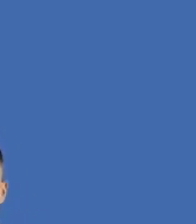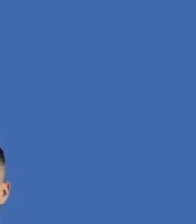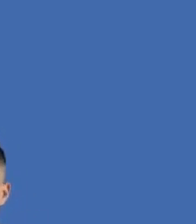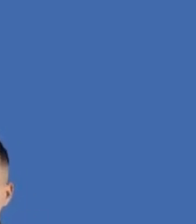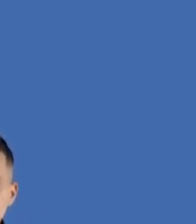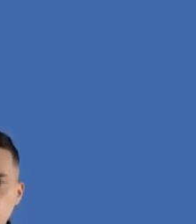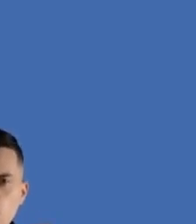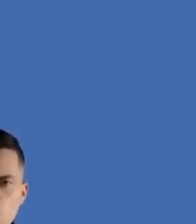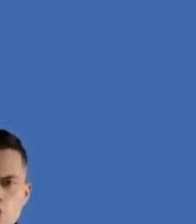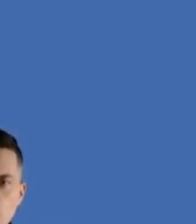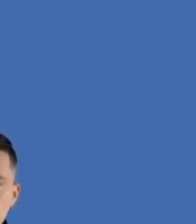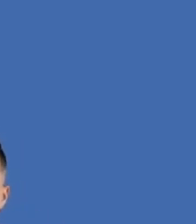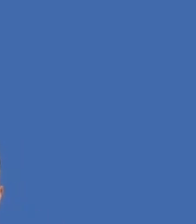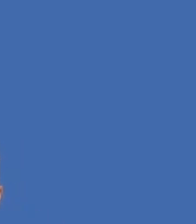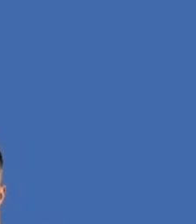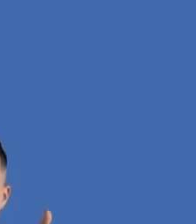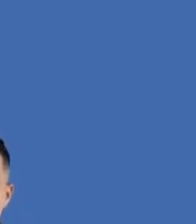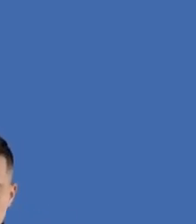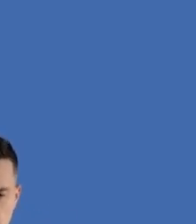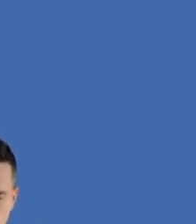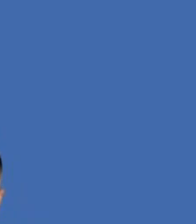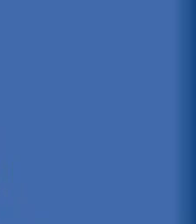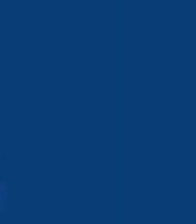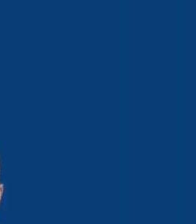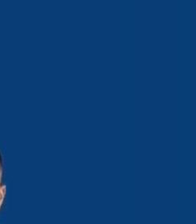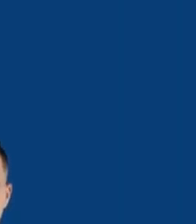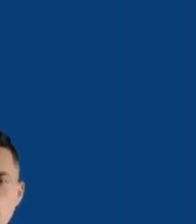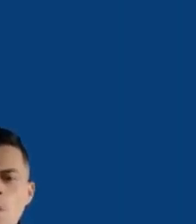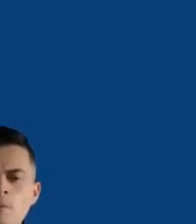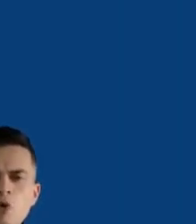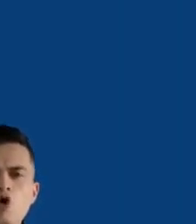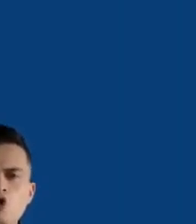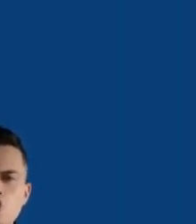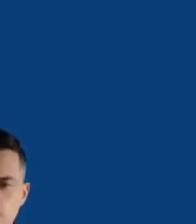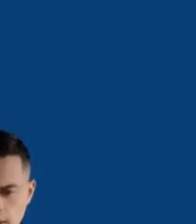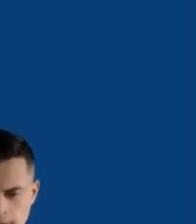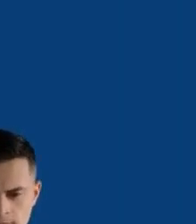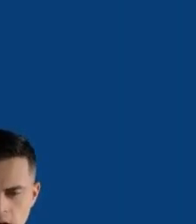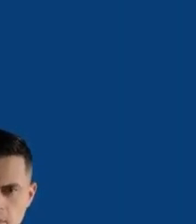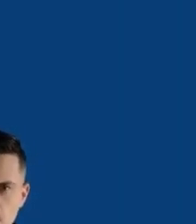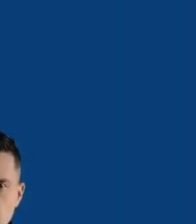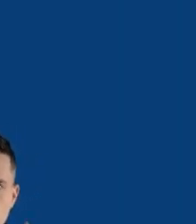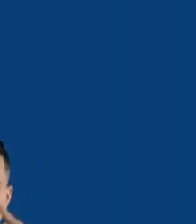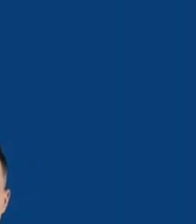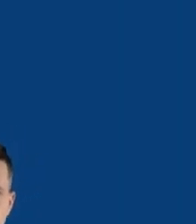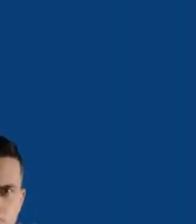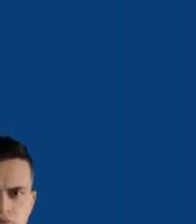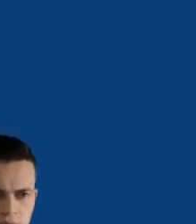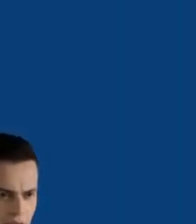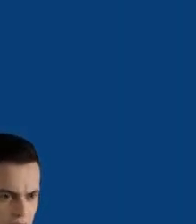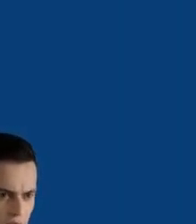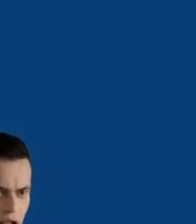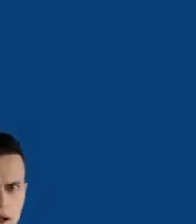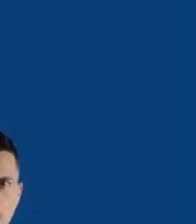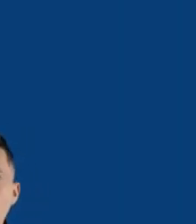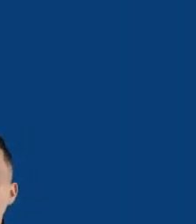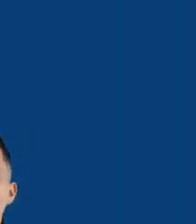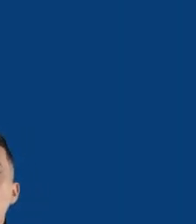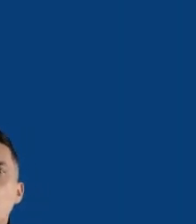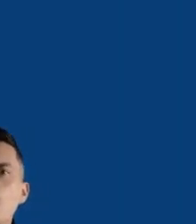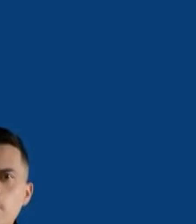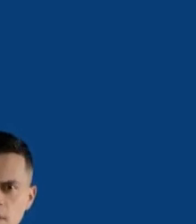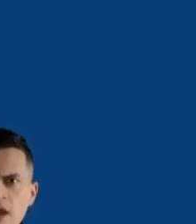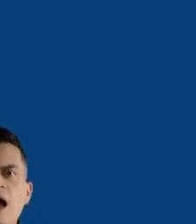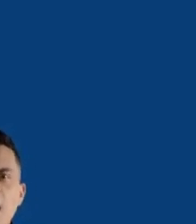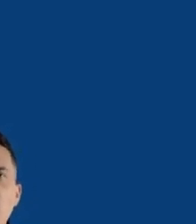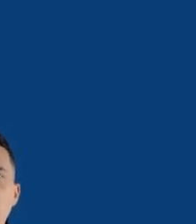cabeceras municipales y centros poblados del país, observando, contando y ubicando los establecimientos, puestos móviles y